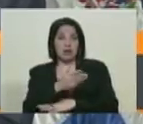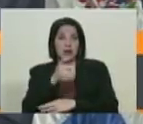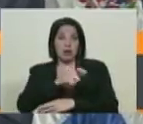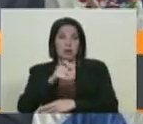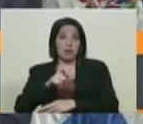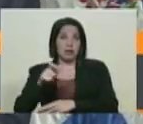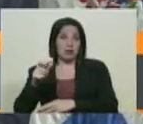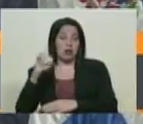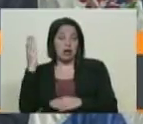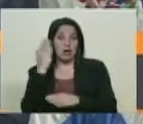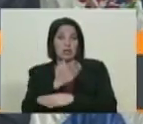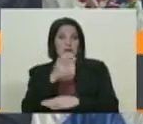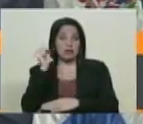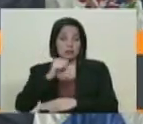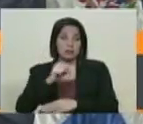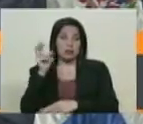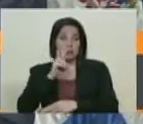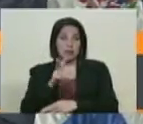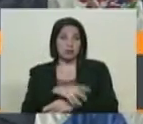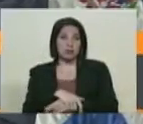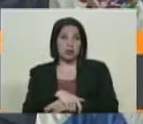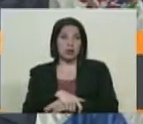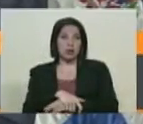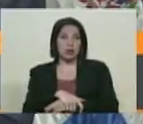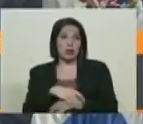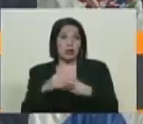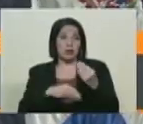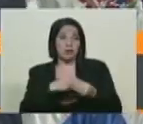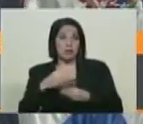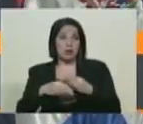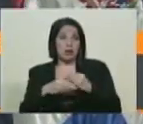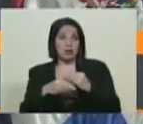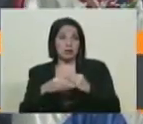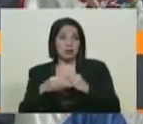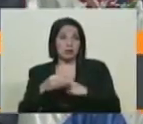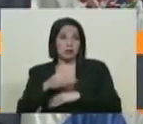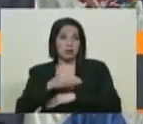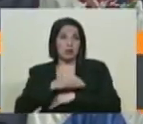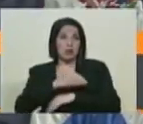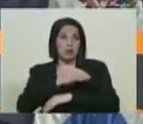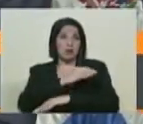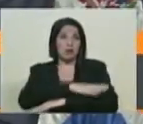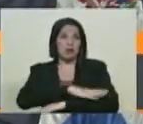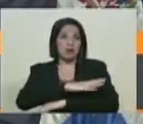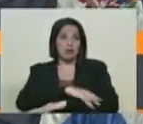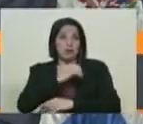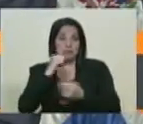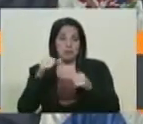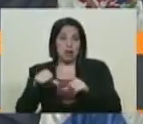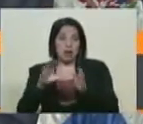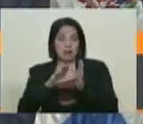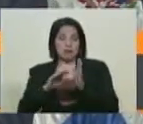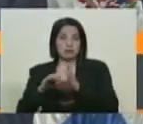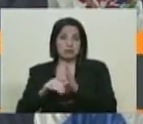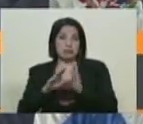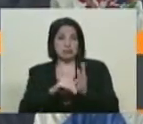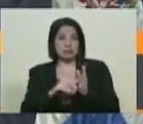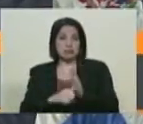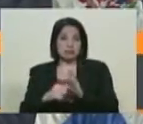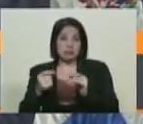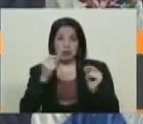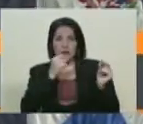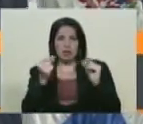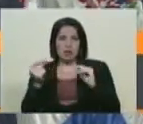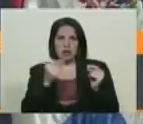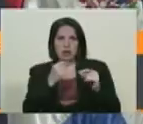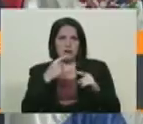que están imputadas en Venezuela por actos de corrupción. Cada vez que hay una reunión de diálogo, aparece el señor Almagro,